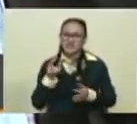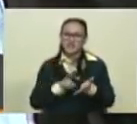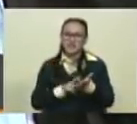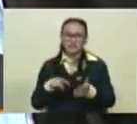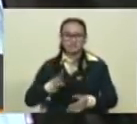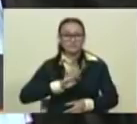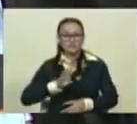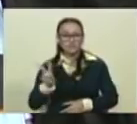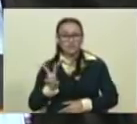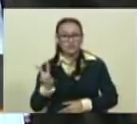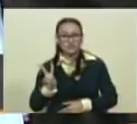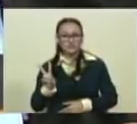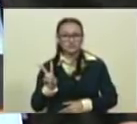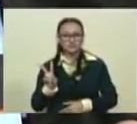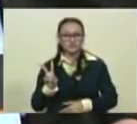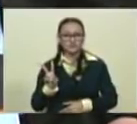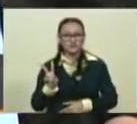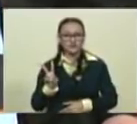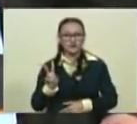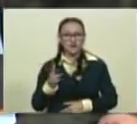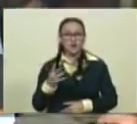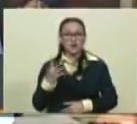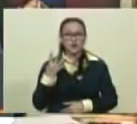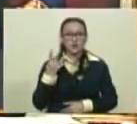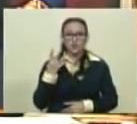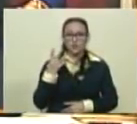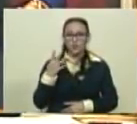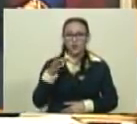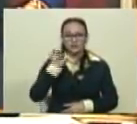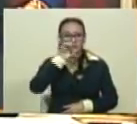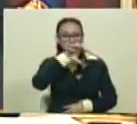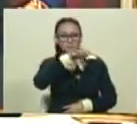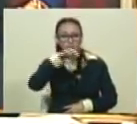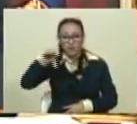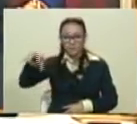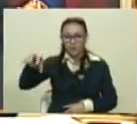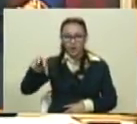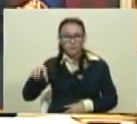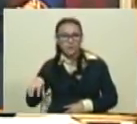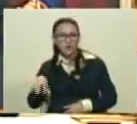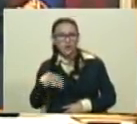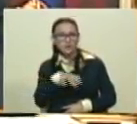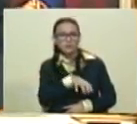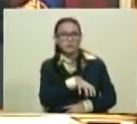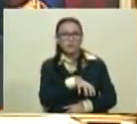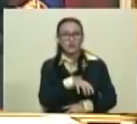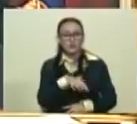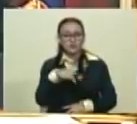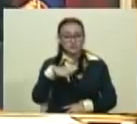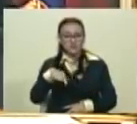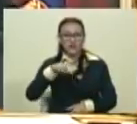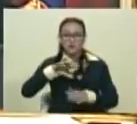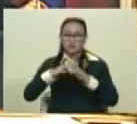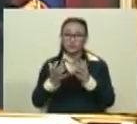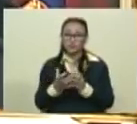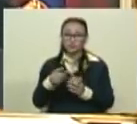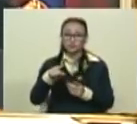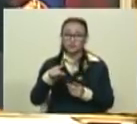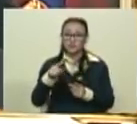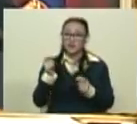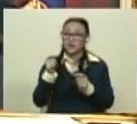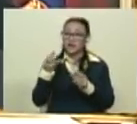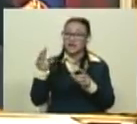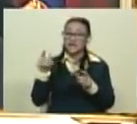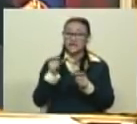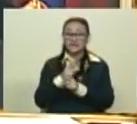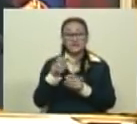Venezuela a los 4 puntos cardinales de nuestro amado planeta Tierra, porque convirtieron el tema de